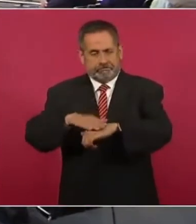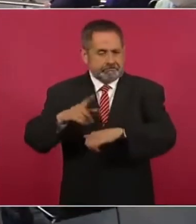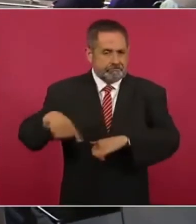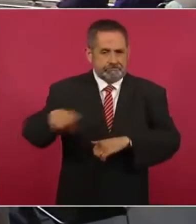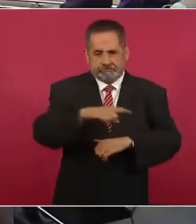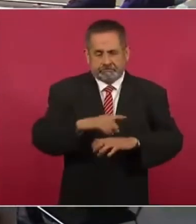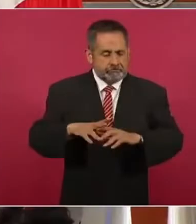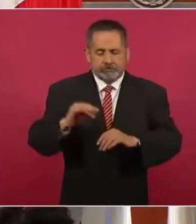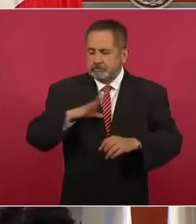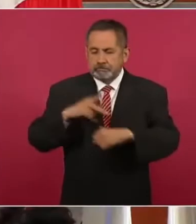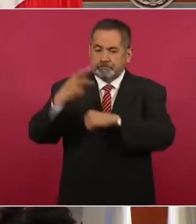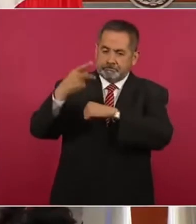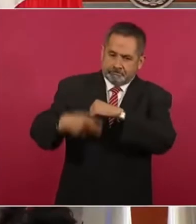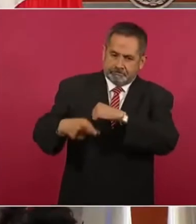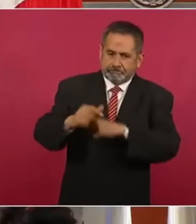no hay peligro,